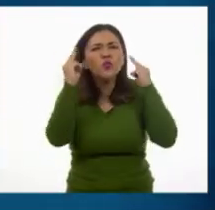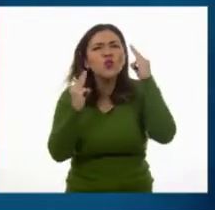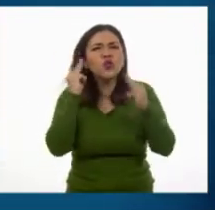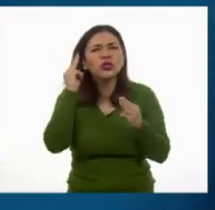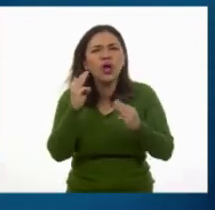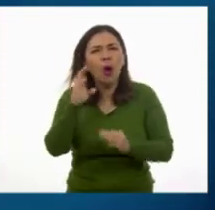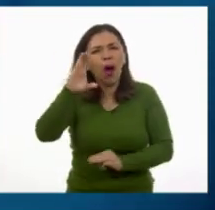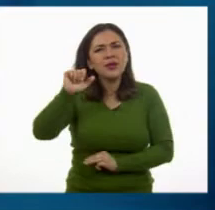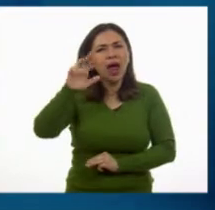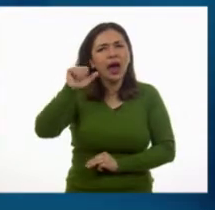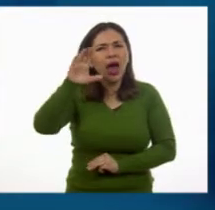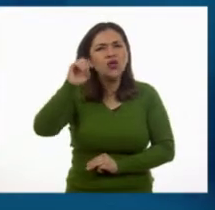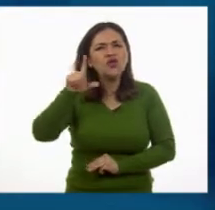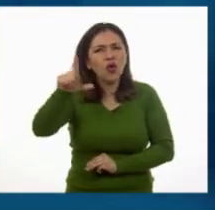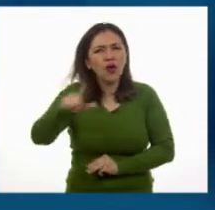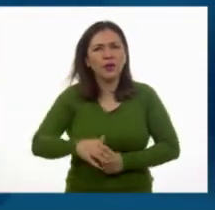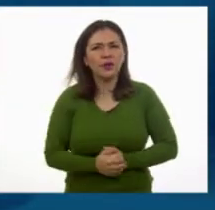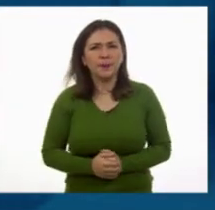del Caracol.